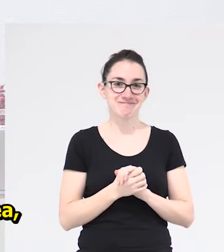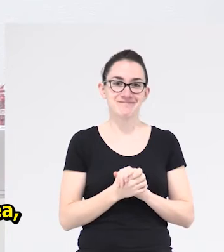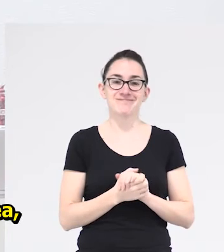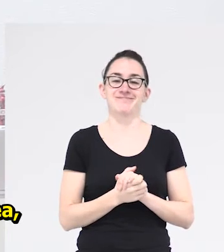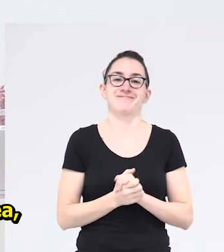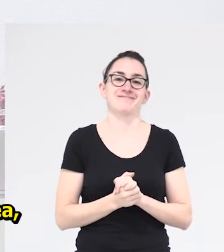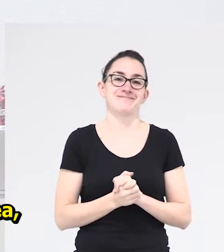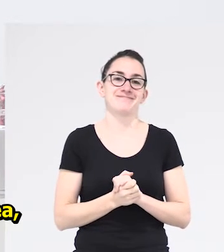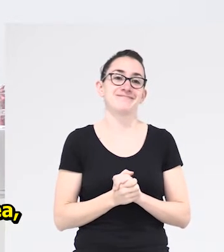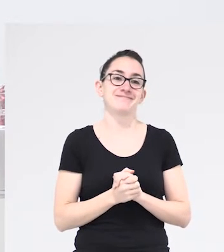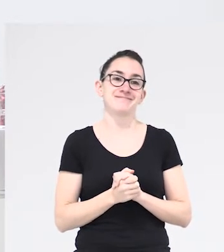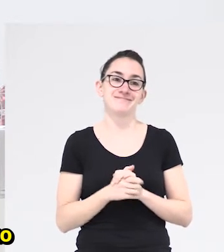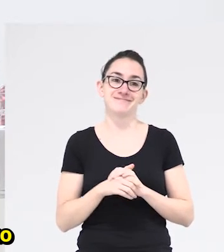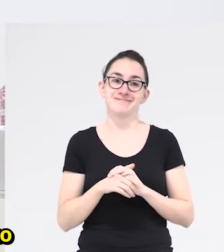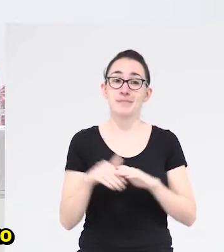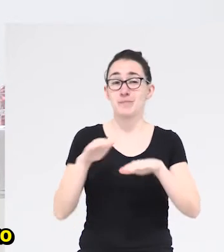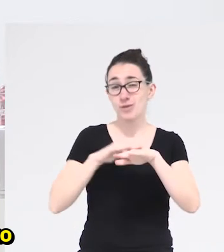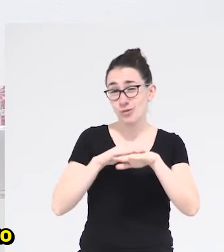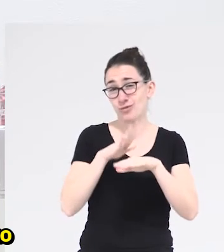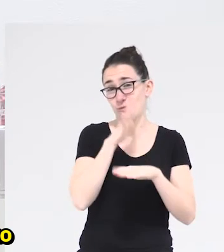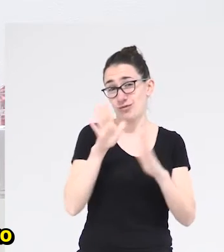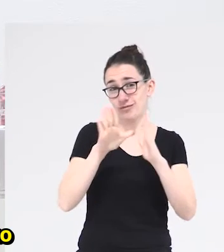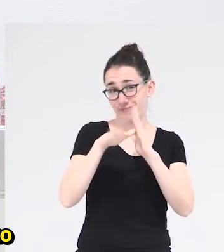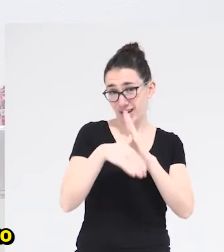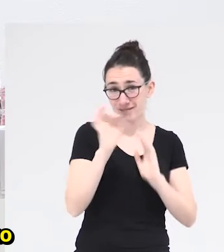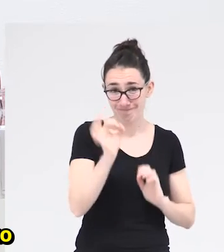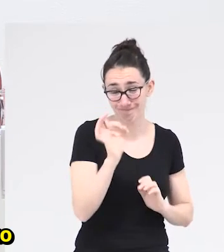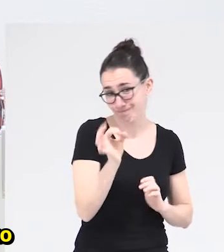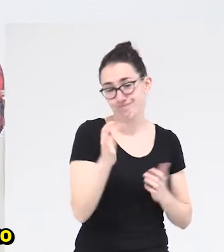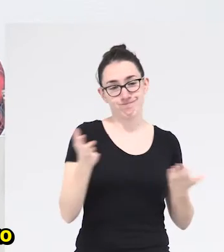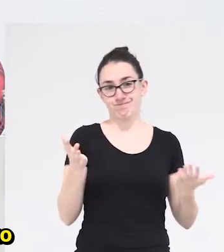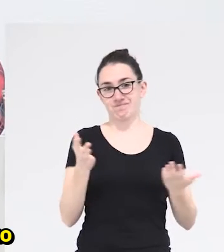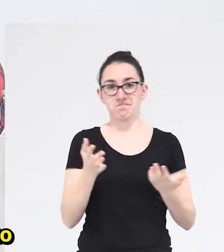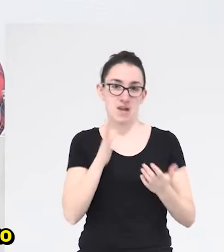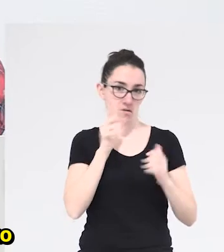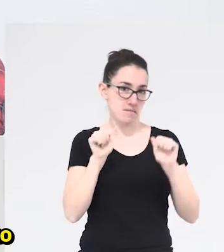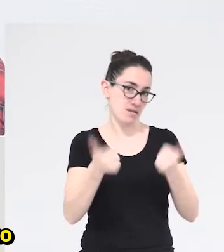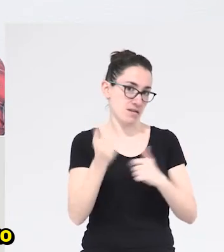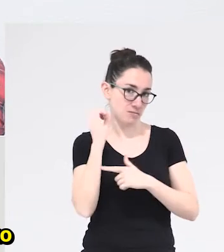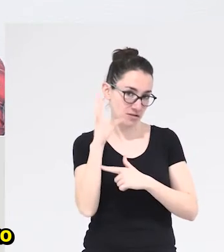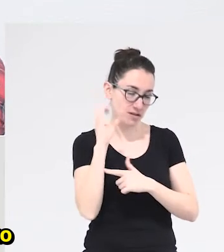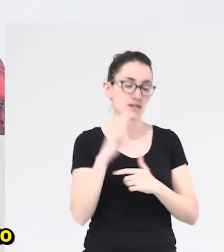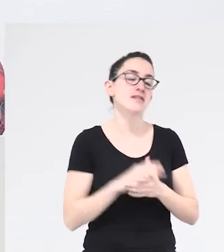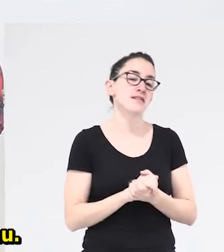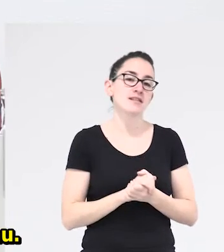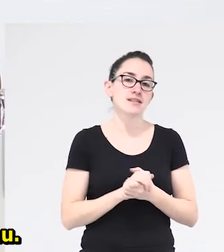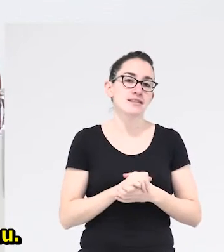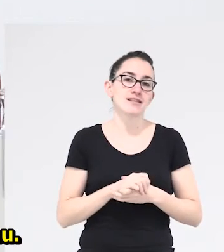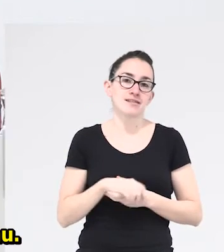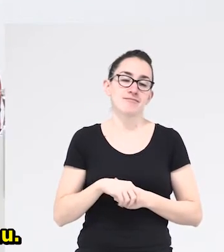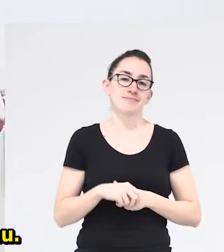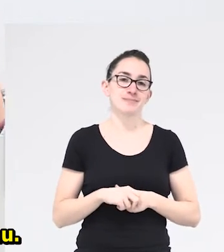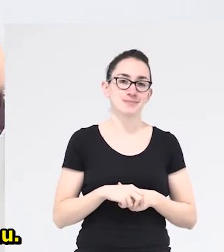eta asko ikastea eta nolabait ere tresna gehiago lortzeko eraldatzeko bizi